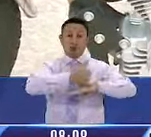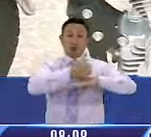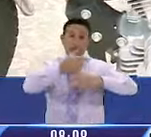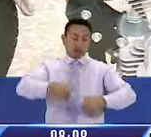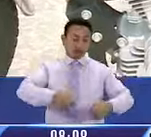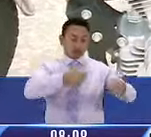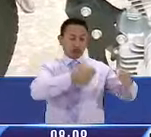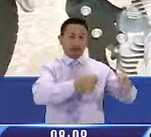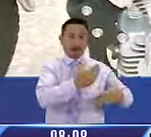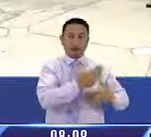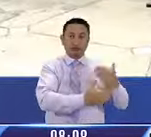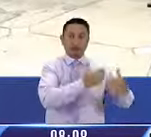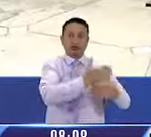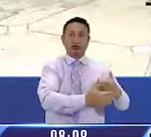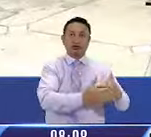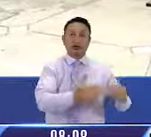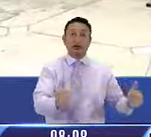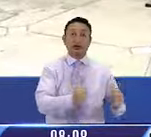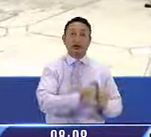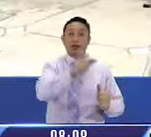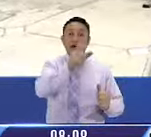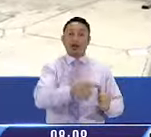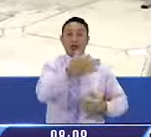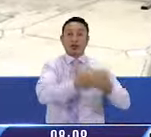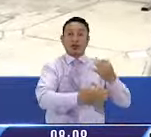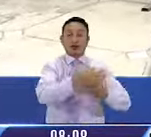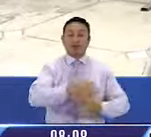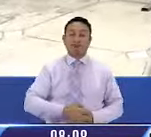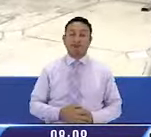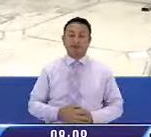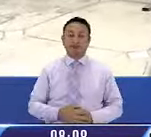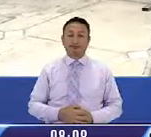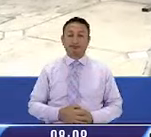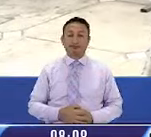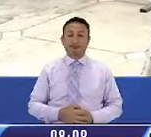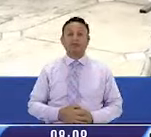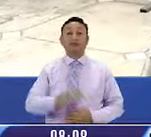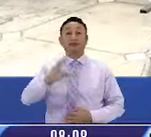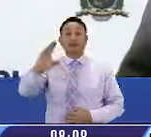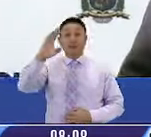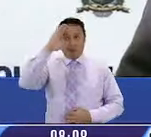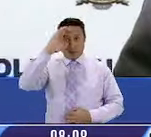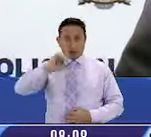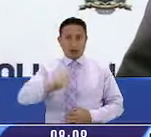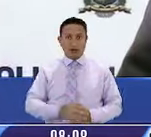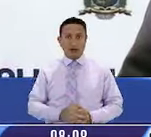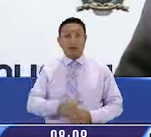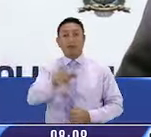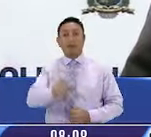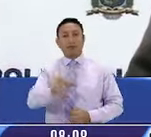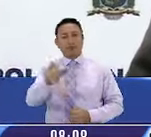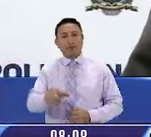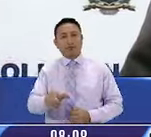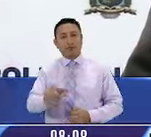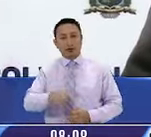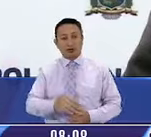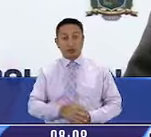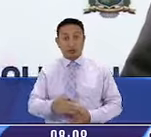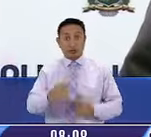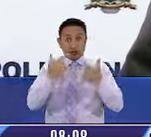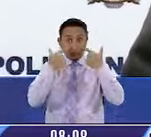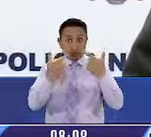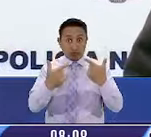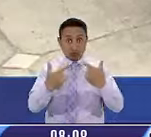para el debido proceso en conjunto con la persona que puso la denuncia. Además, Policía Nacional advirtió a la ciudadanía de permanecer atenta